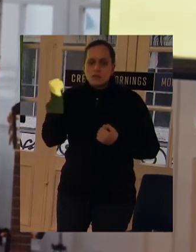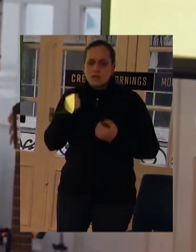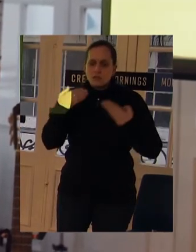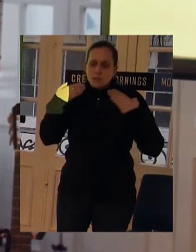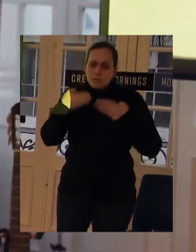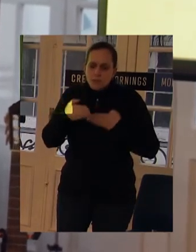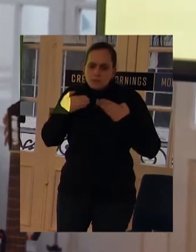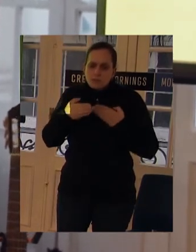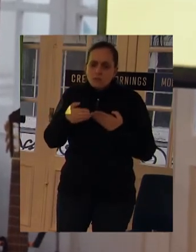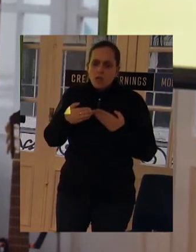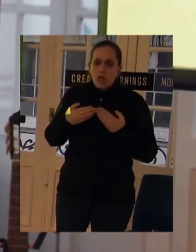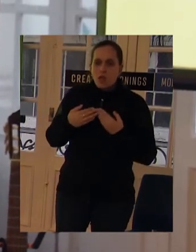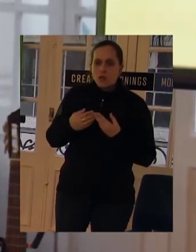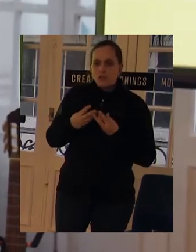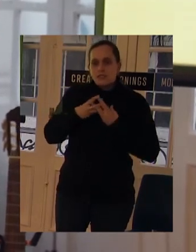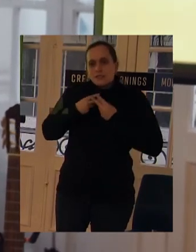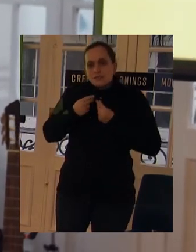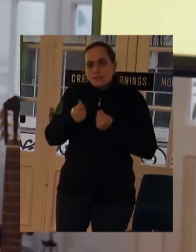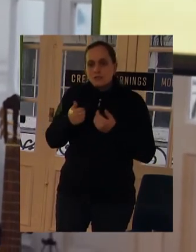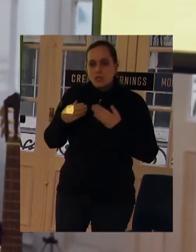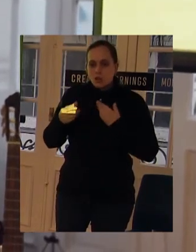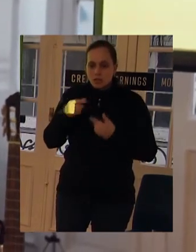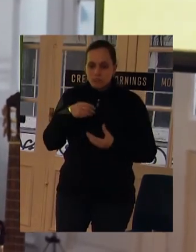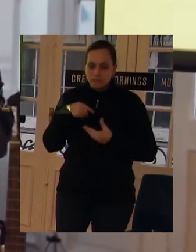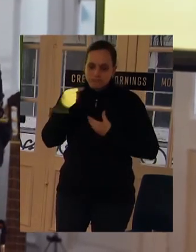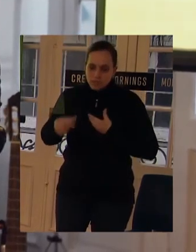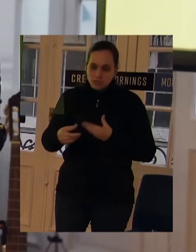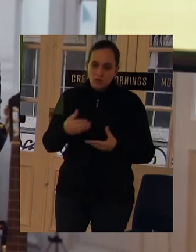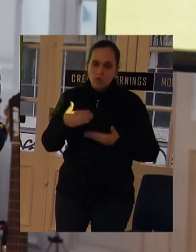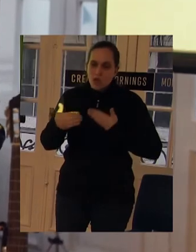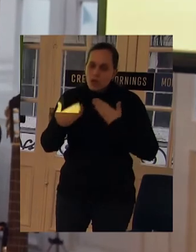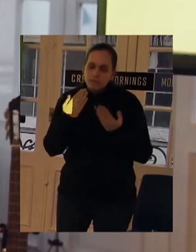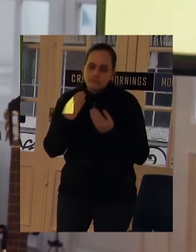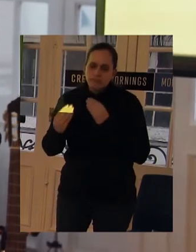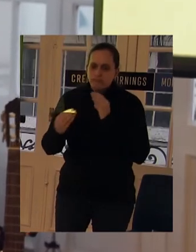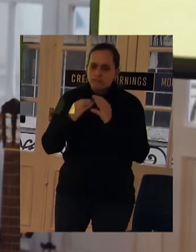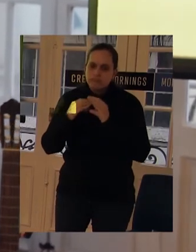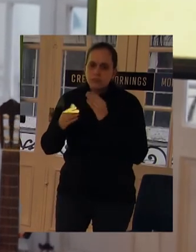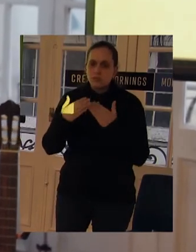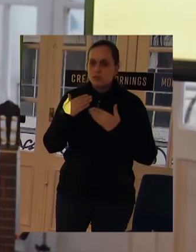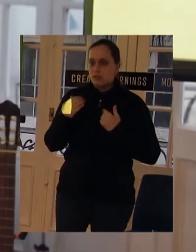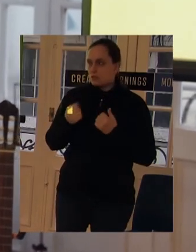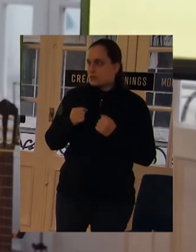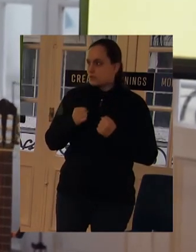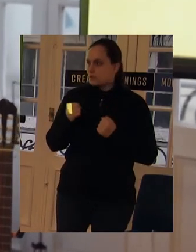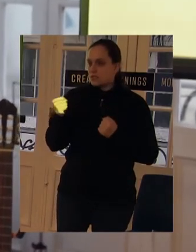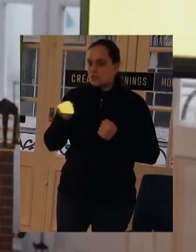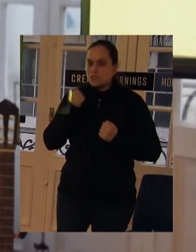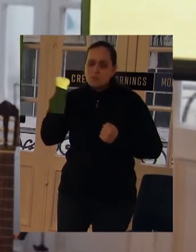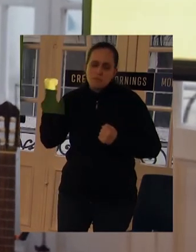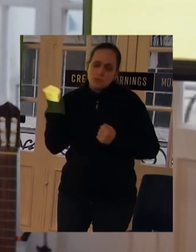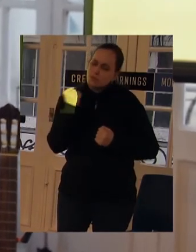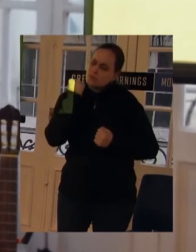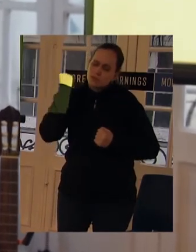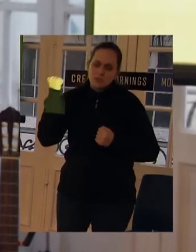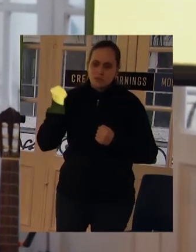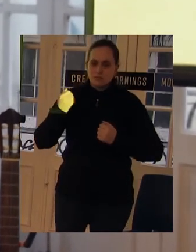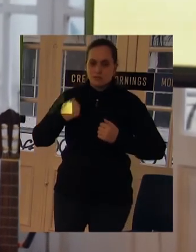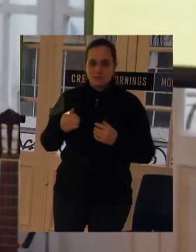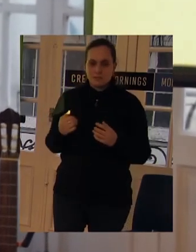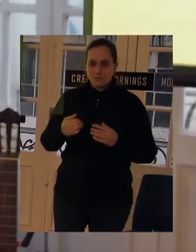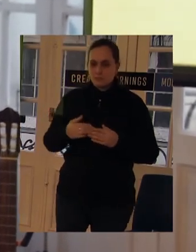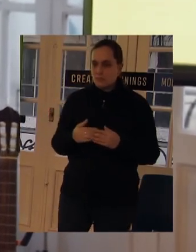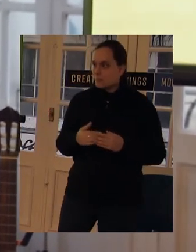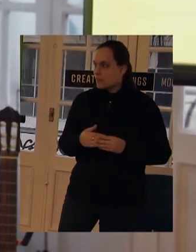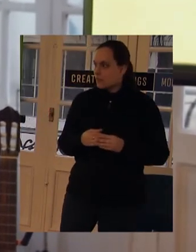aprender a llegar un poquito más allá. Todo eso es input para mí, y cuando digo input, ya estoy